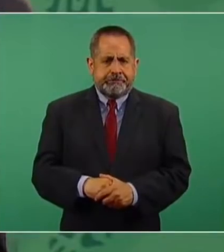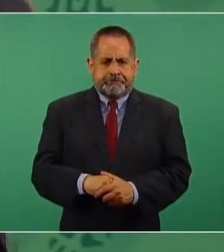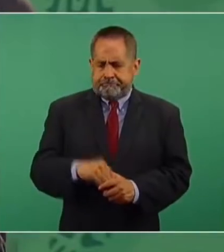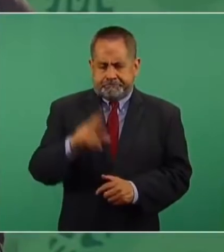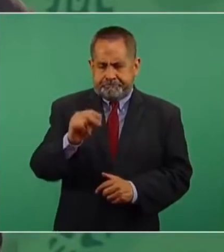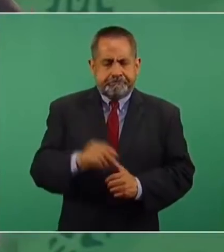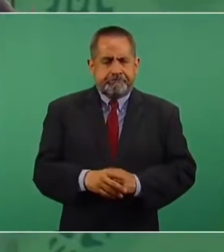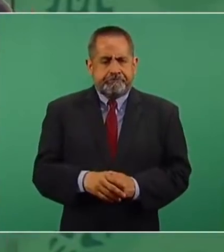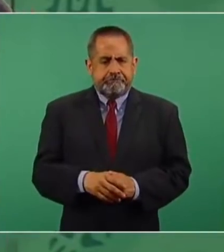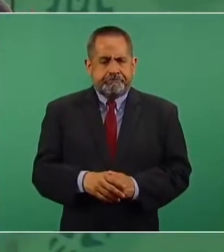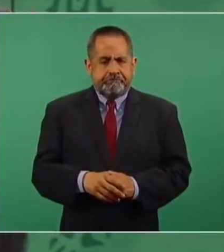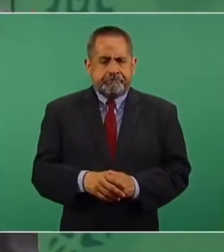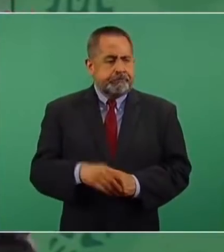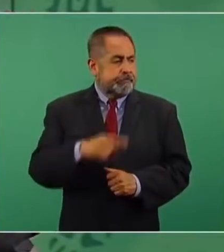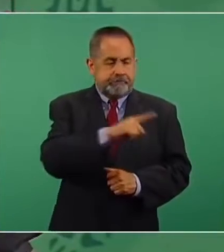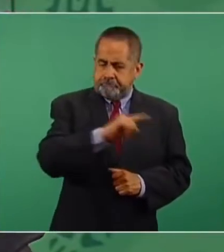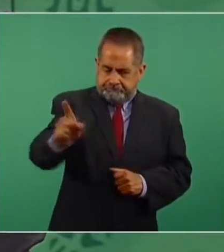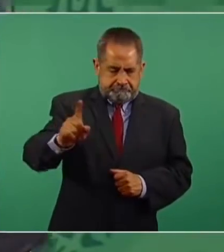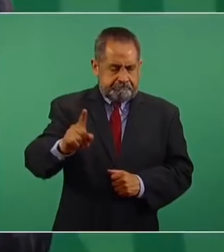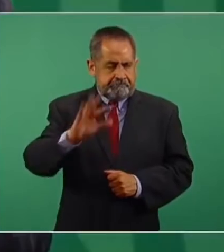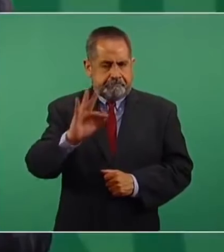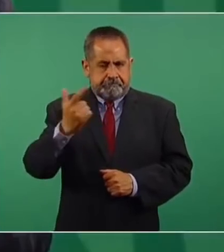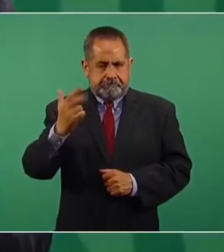Entonces, a la Fiscalía